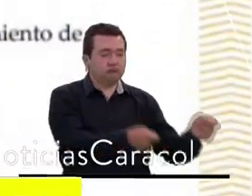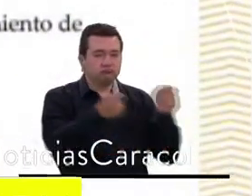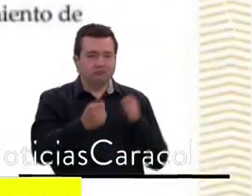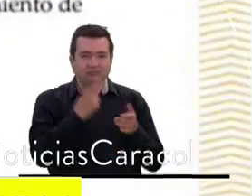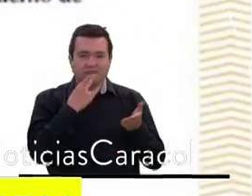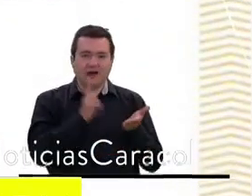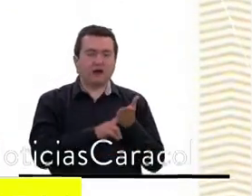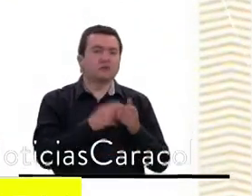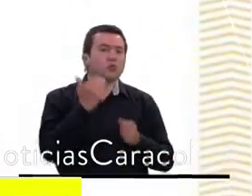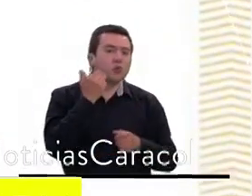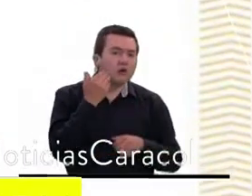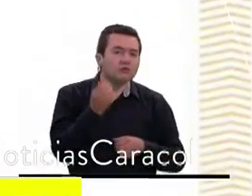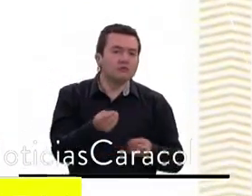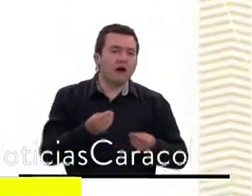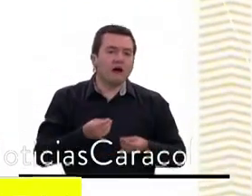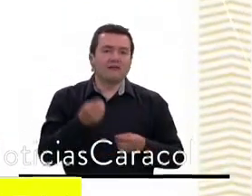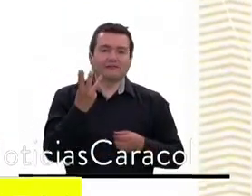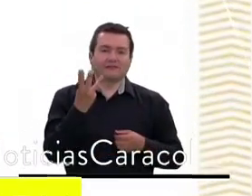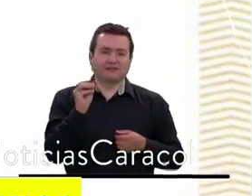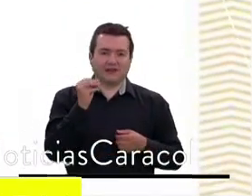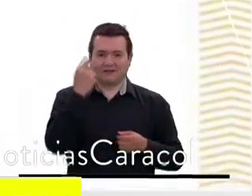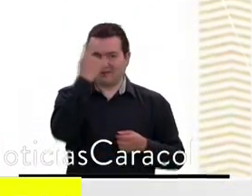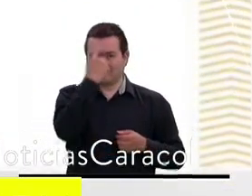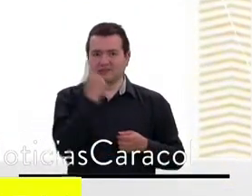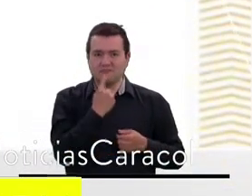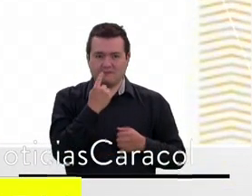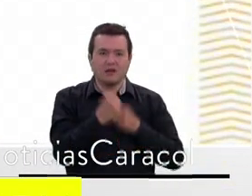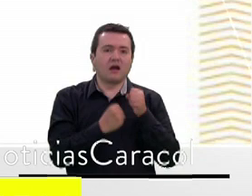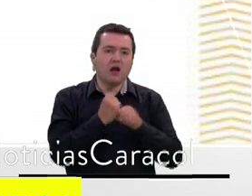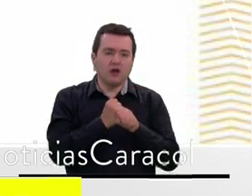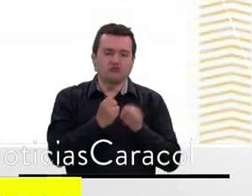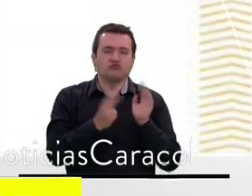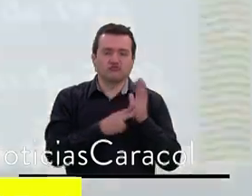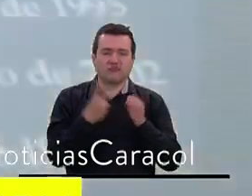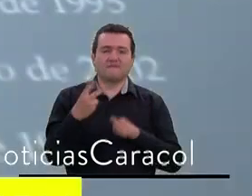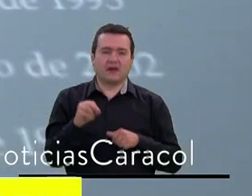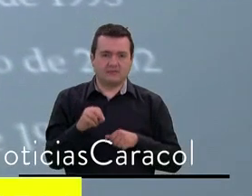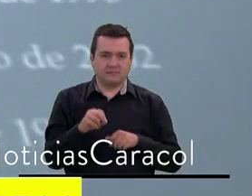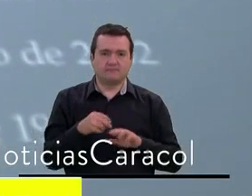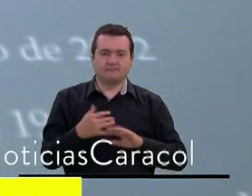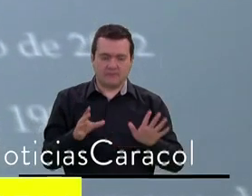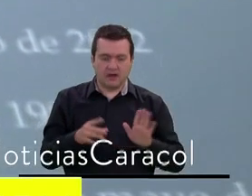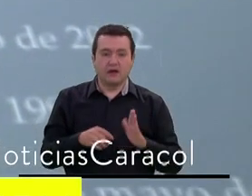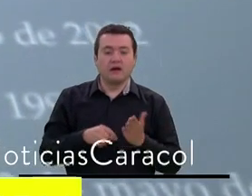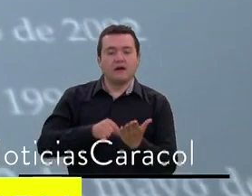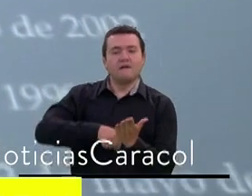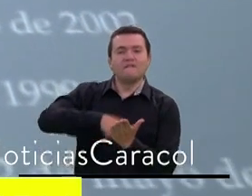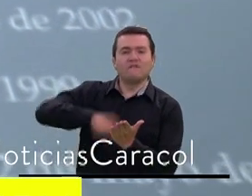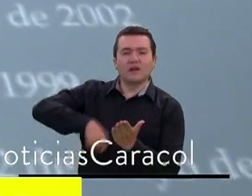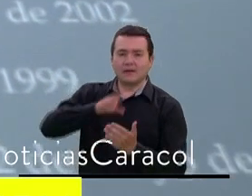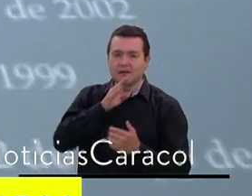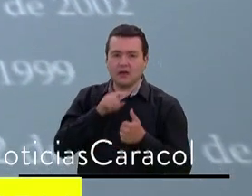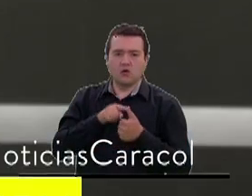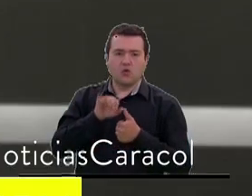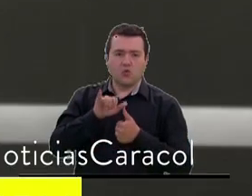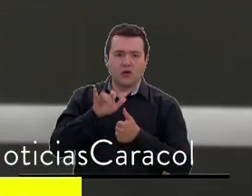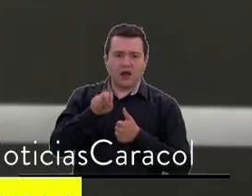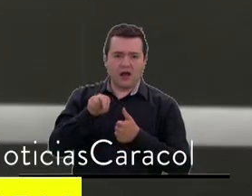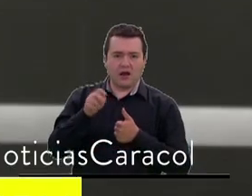día 30 de septiembre de 2020, está firmada por Julián Gallo